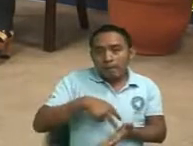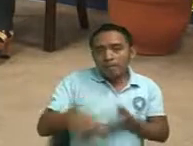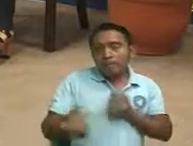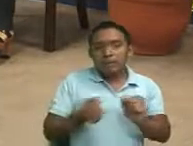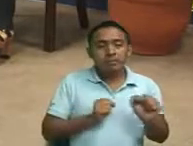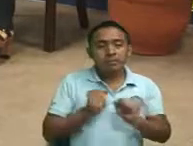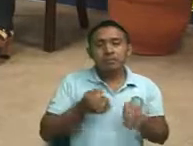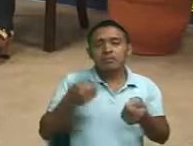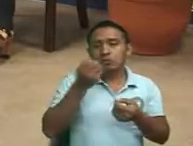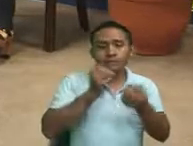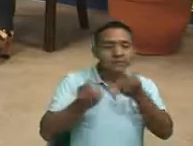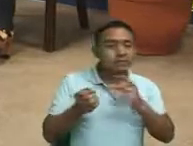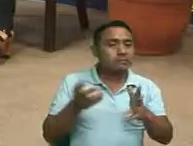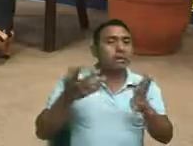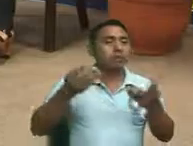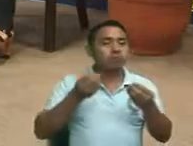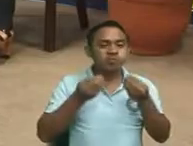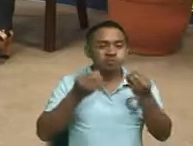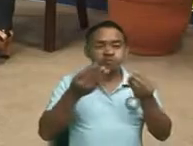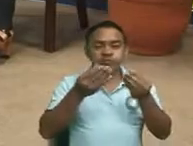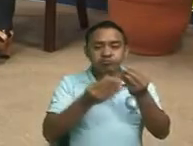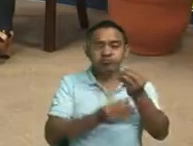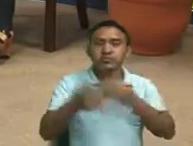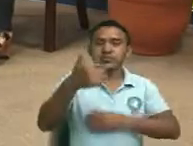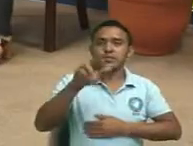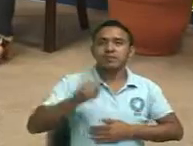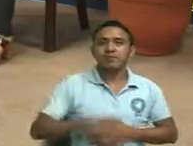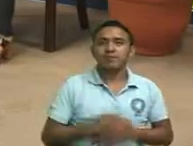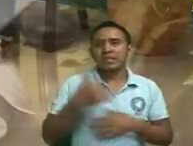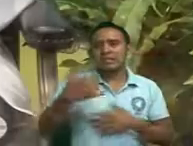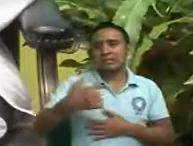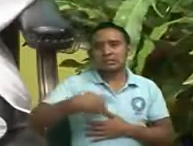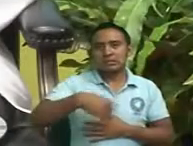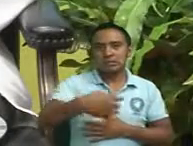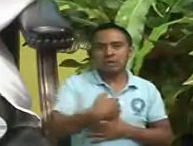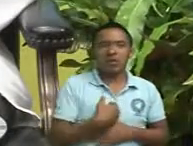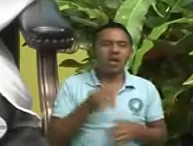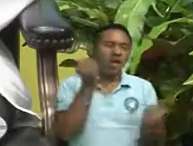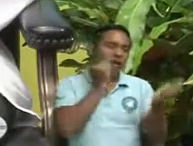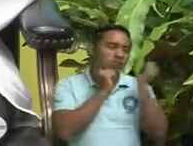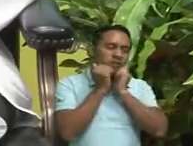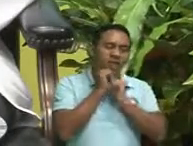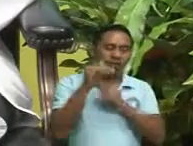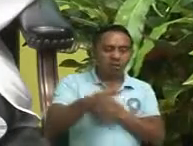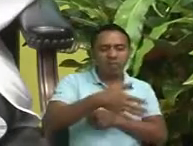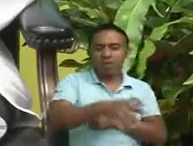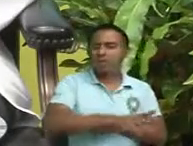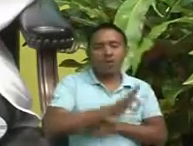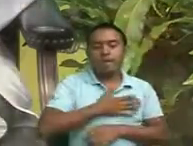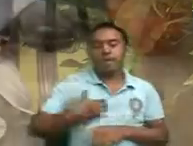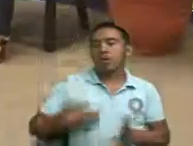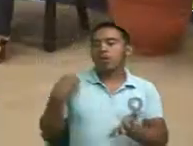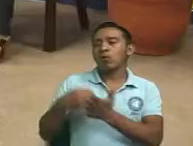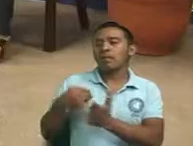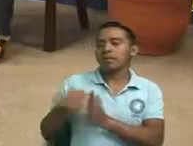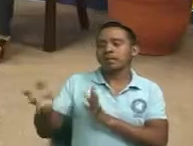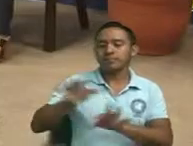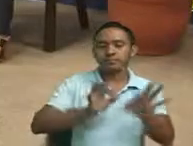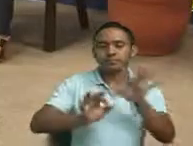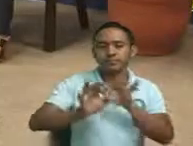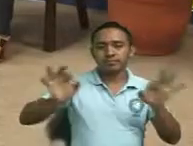cantidad de comida grasosa. La gente, como está cansada de todos los días de cocinar, compra fritanga, compra